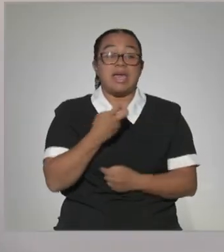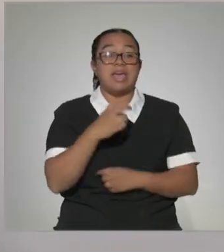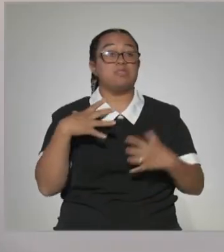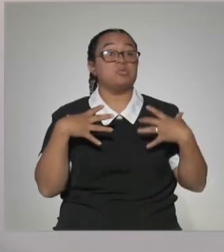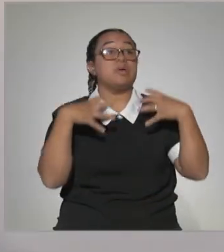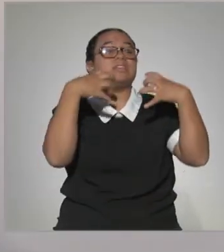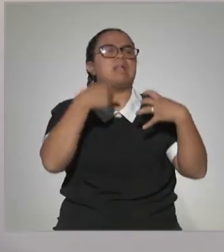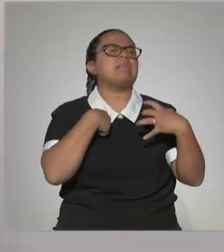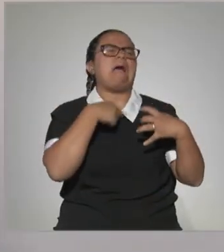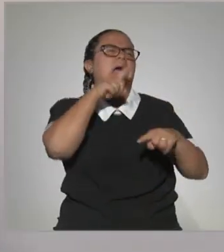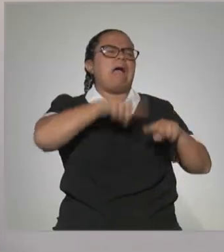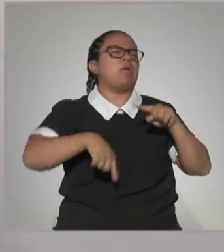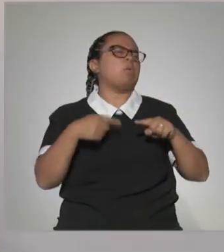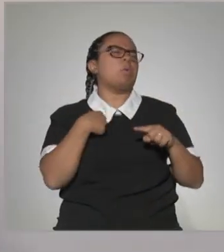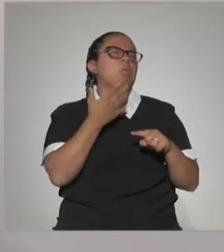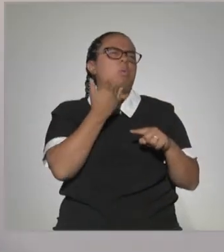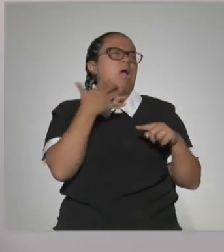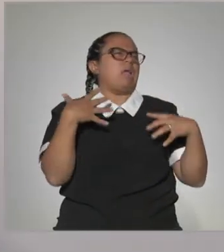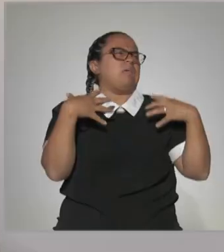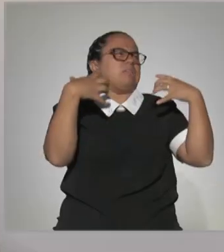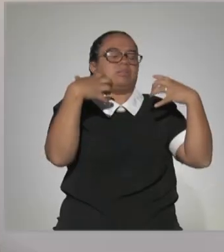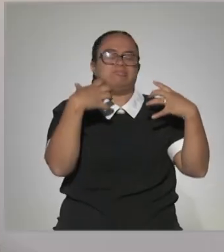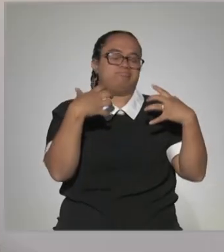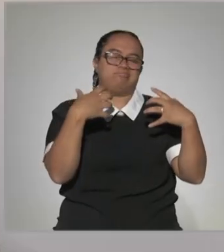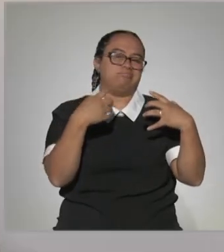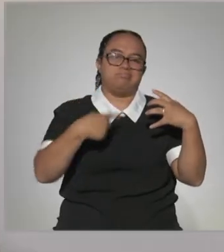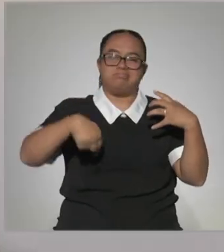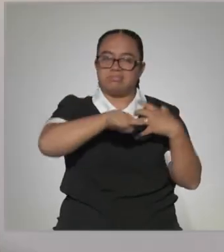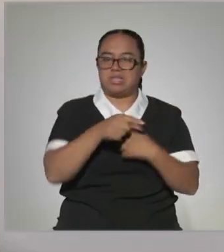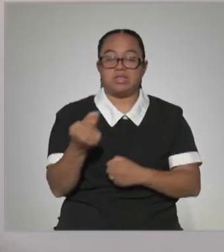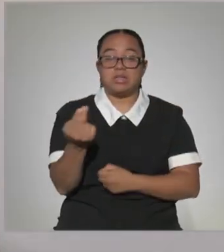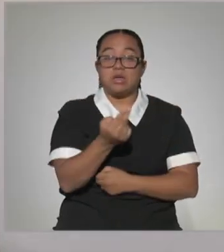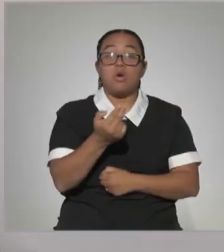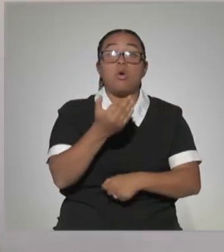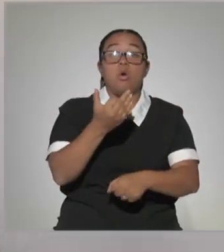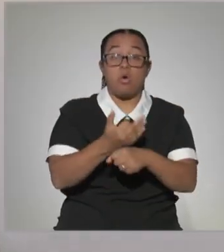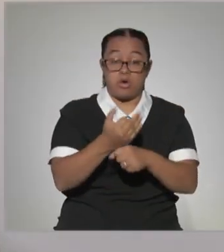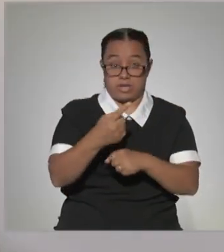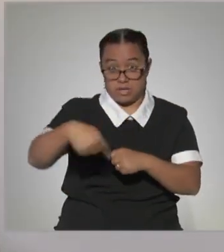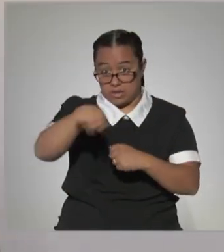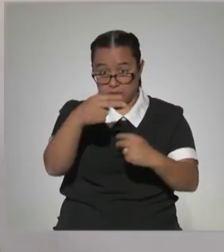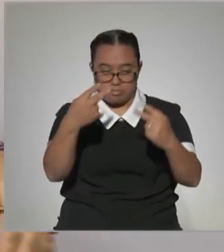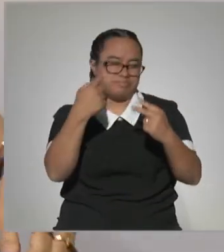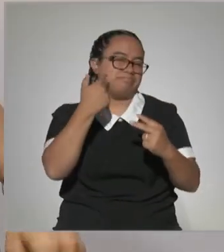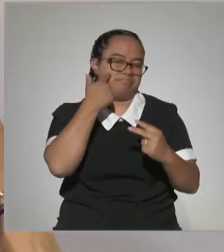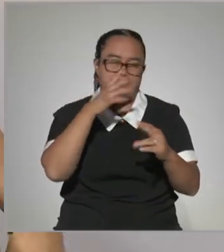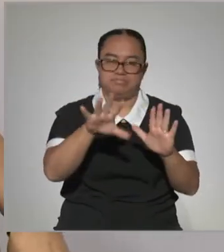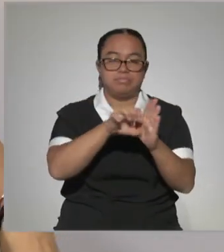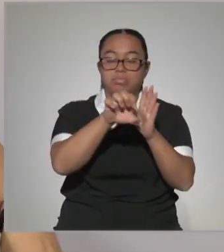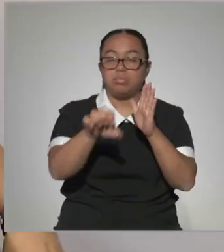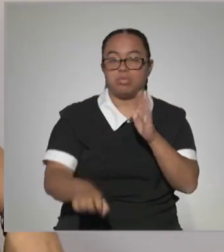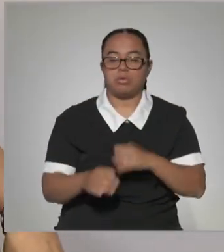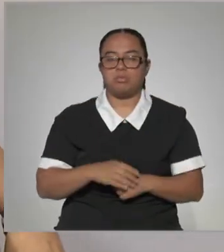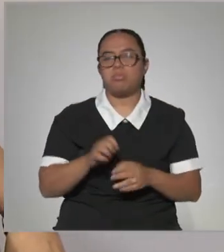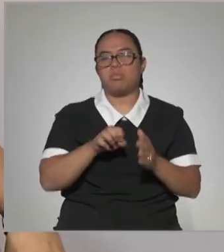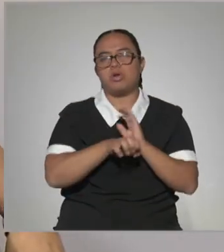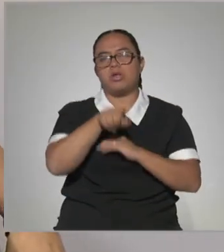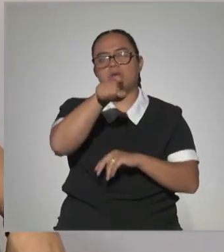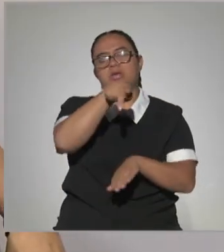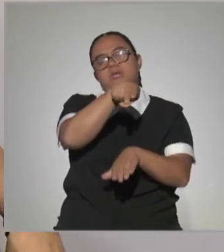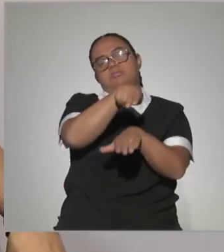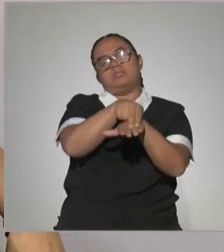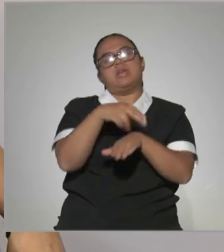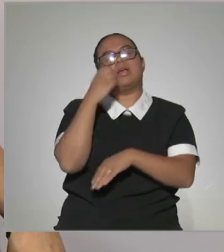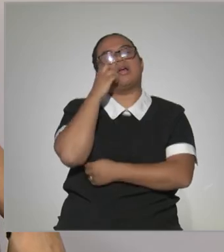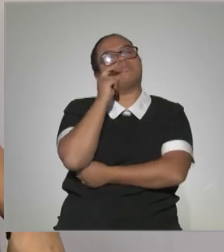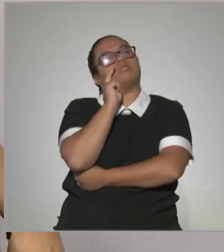estrés. Por ejemplo, quien está ahorita viéndonos, suponemos un ejemplo, que está en la cama,